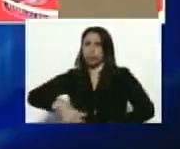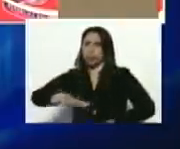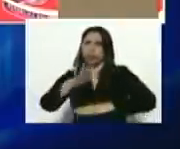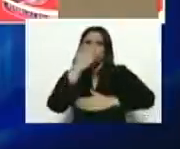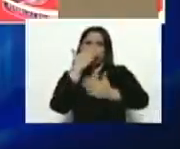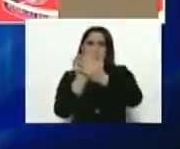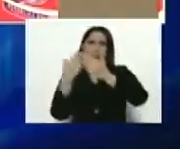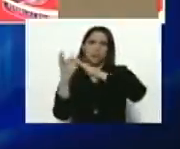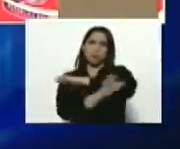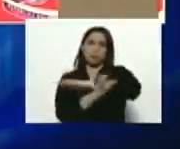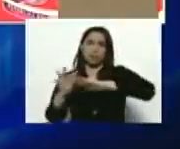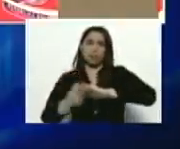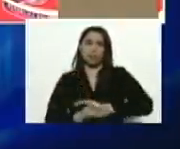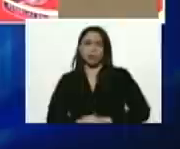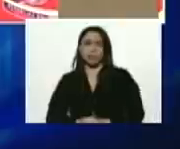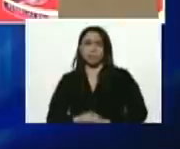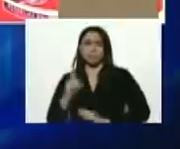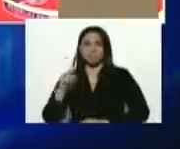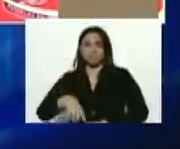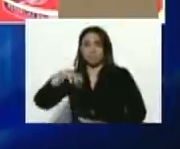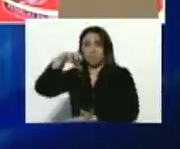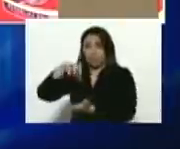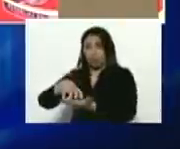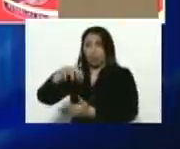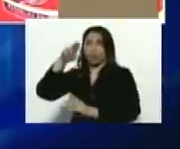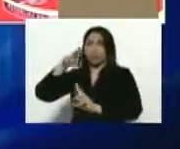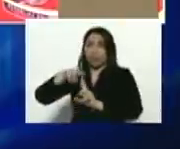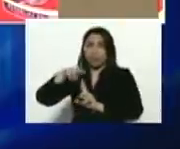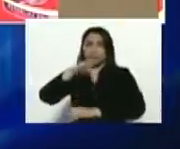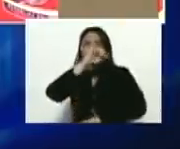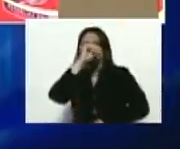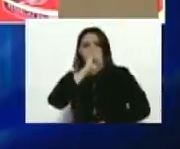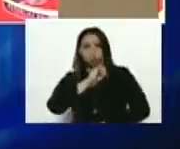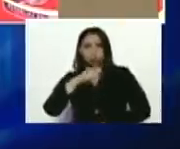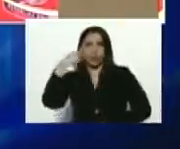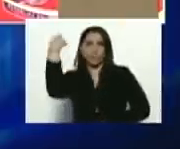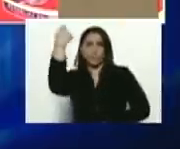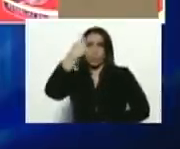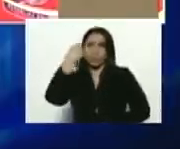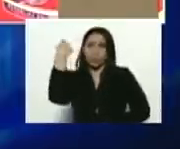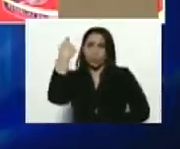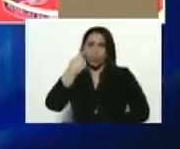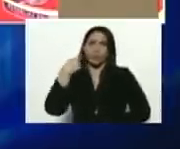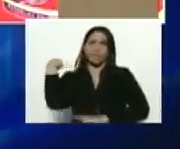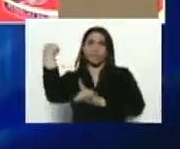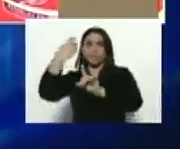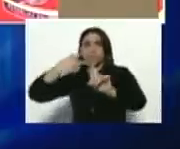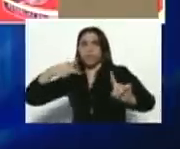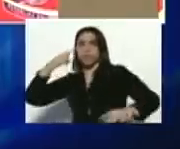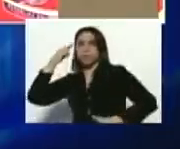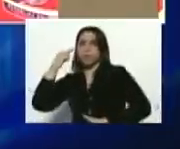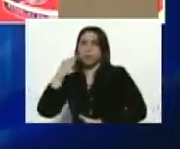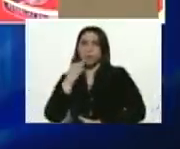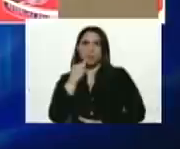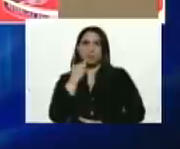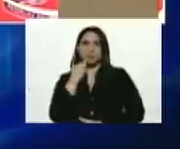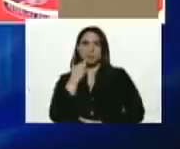frontera, tanto en el estado Táchira, Zulia, Apure, Amazonas y Bolívar.